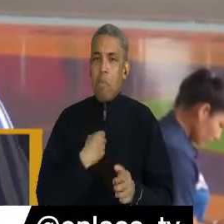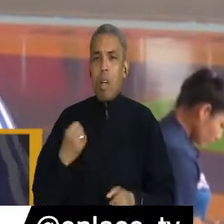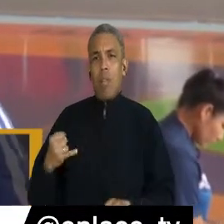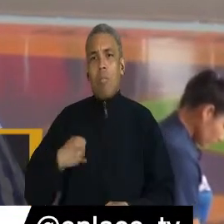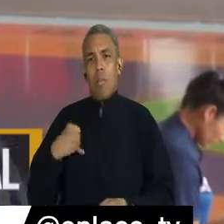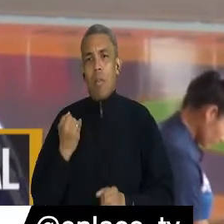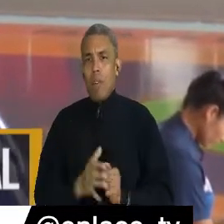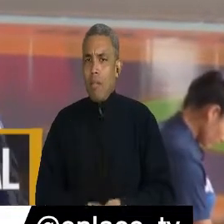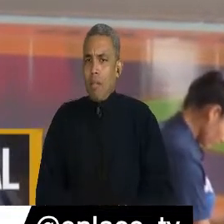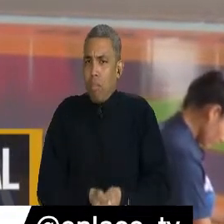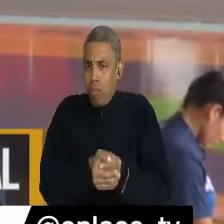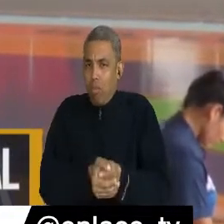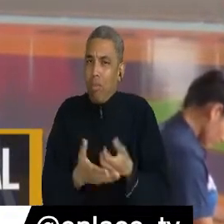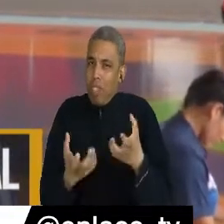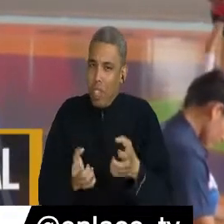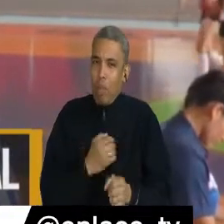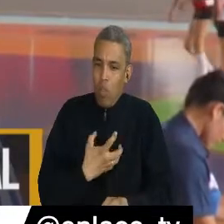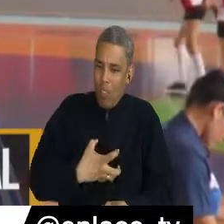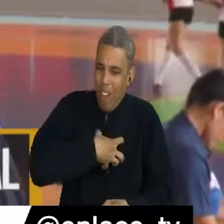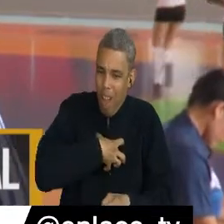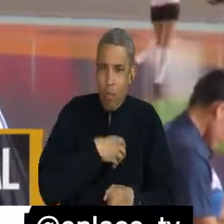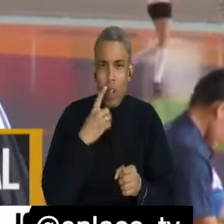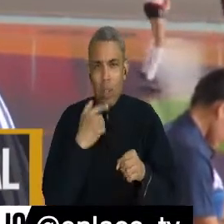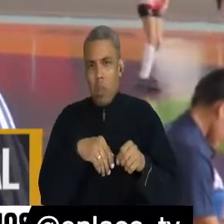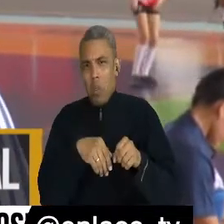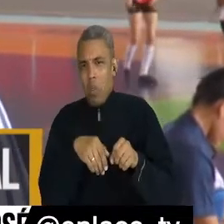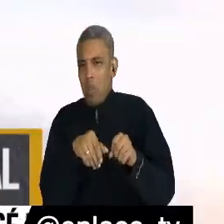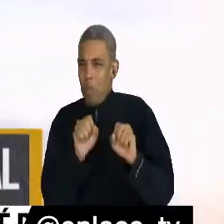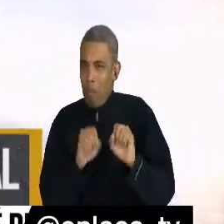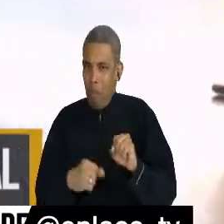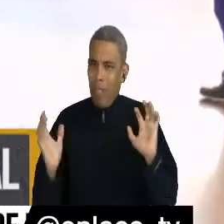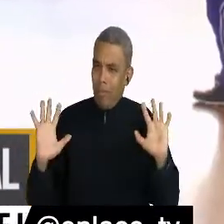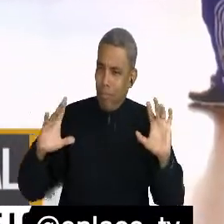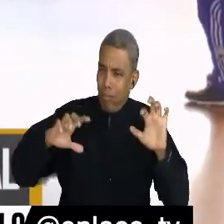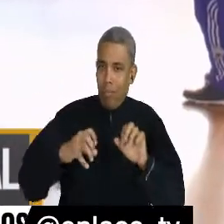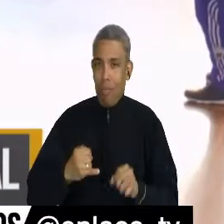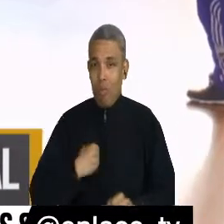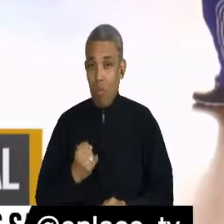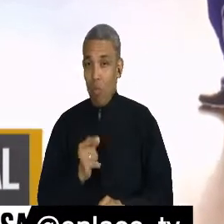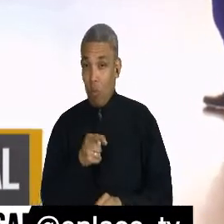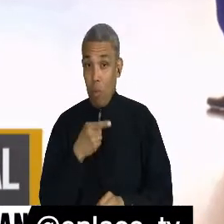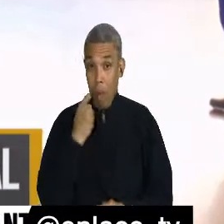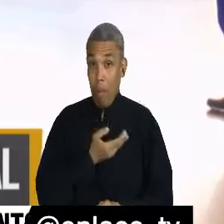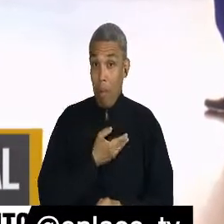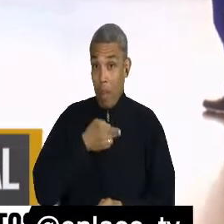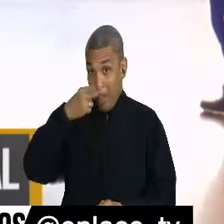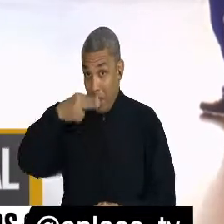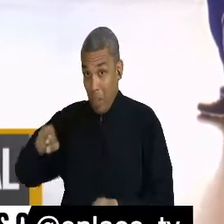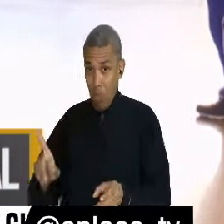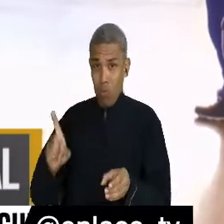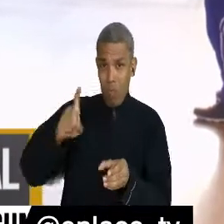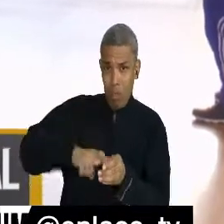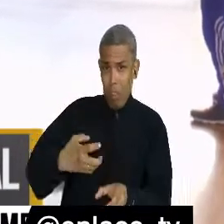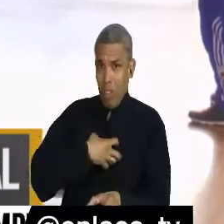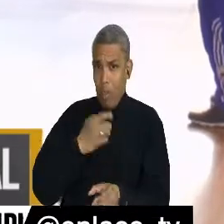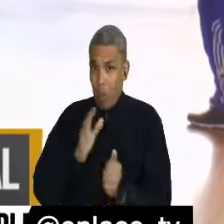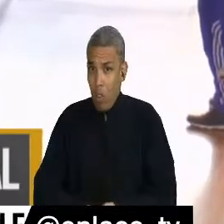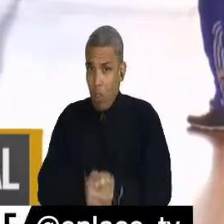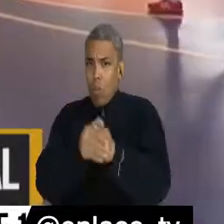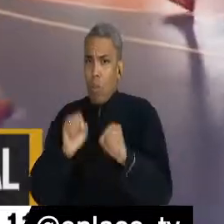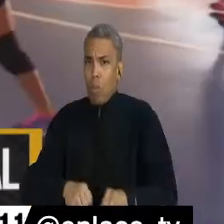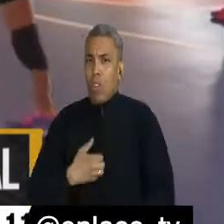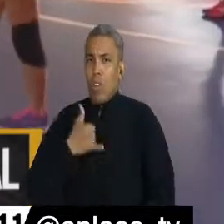Entonces, con el festival buscamos que los niños tengan más partidos y más volumen de juego. Si usted quiere que su hijo participe en este festival de voleibol, puede